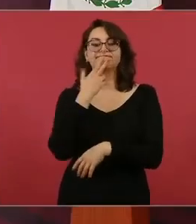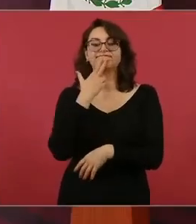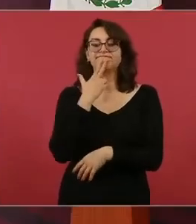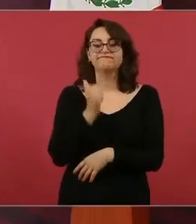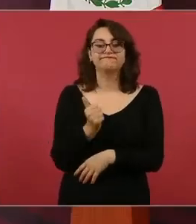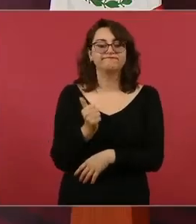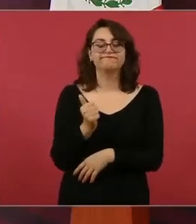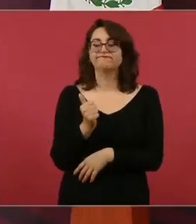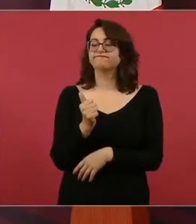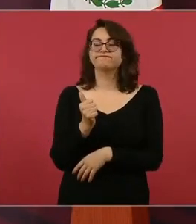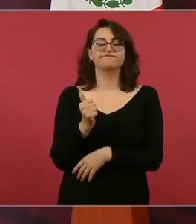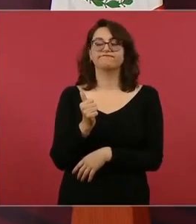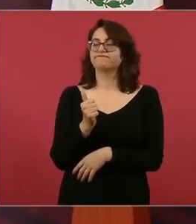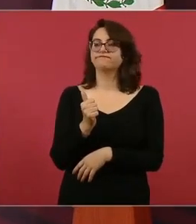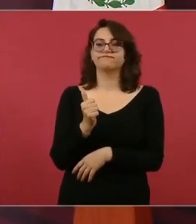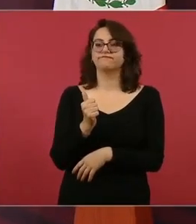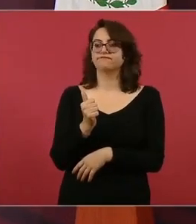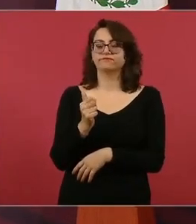Serra Puche.